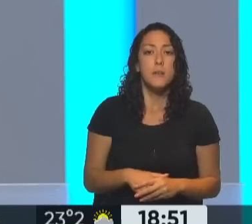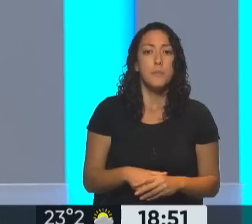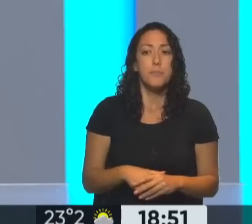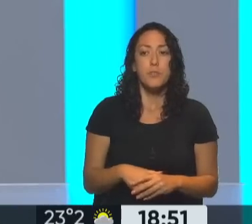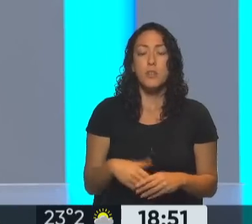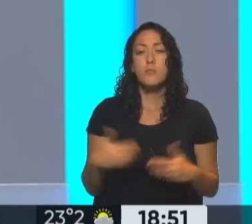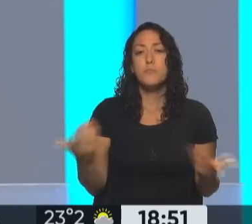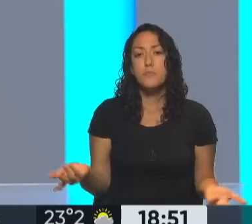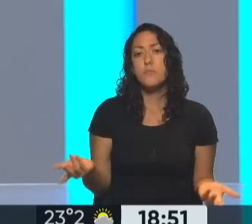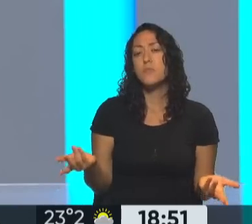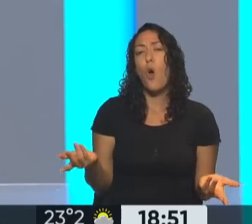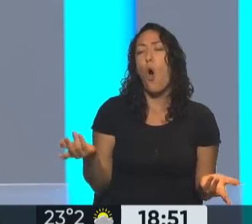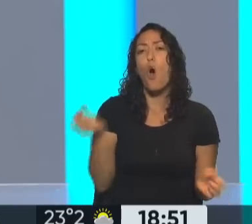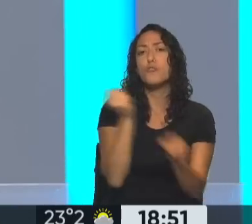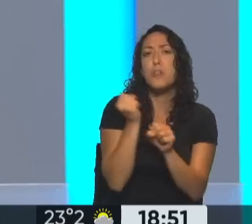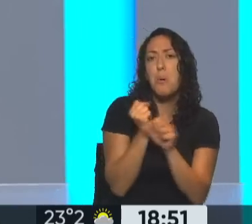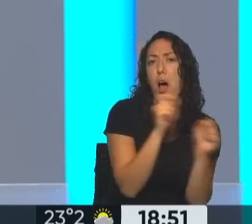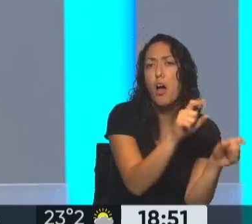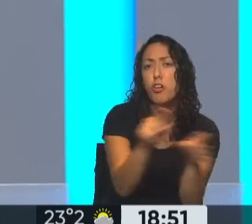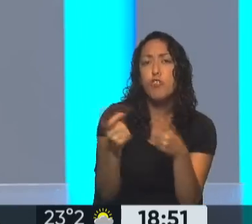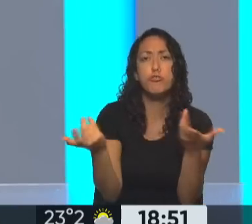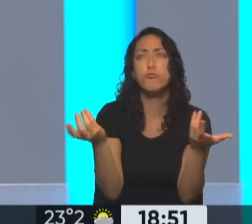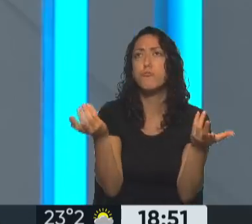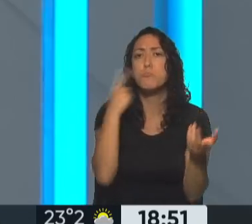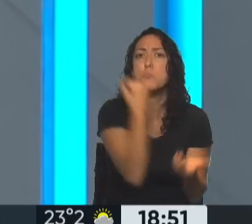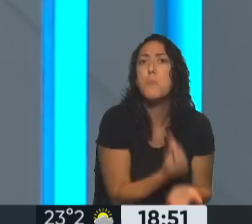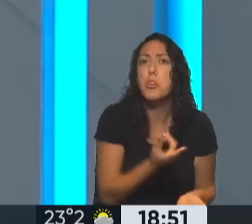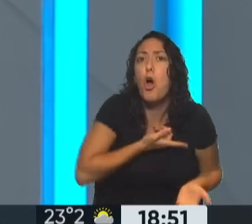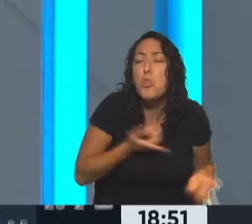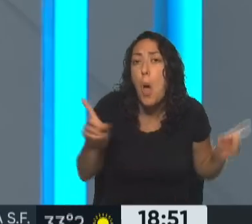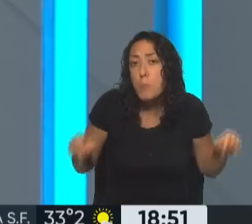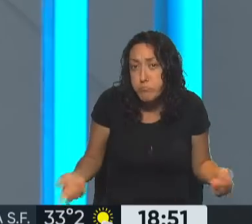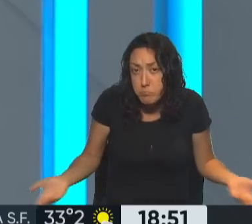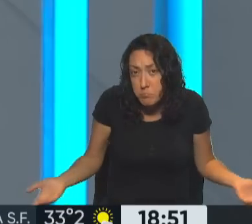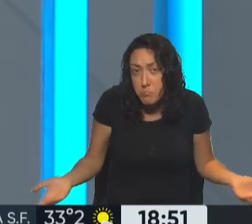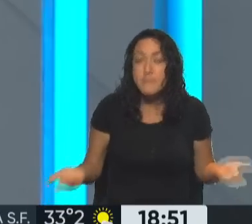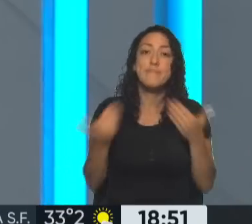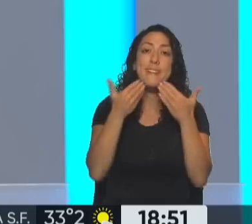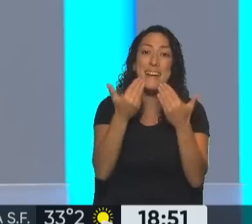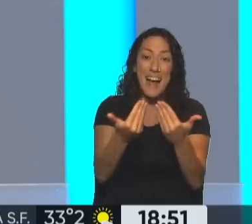nombres. O a qué se dedican o dónde viven. Salute. Ahí estamos. Gracias, Miriam. Gracias a ustedes.